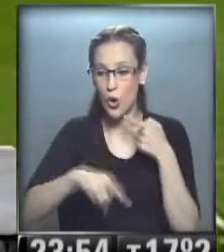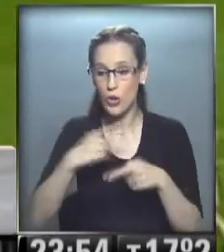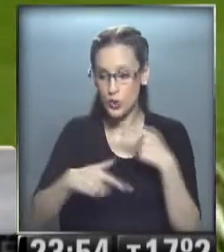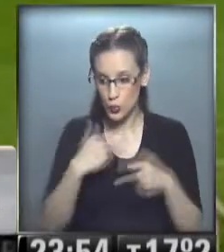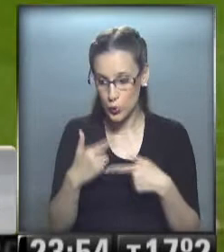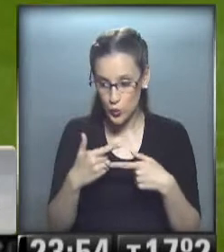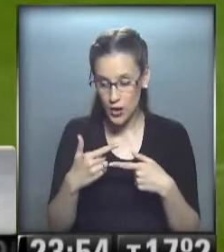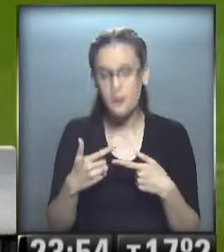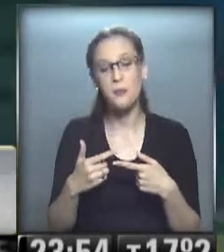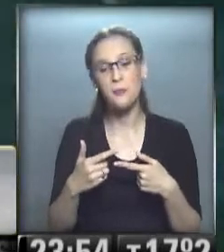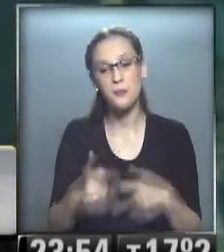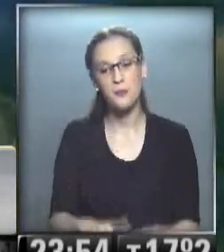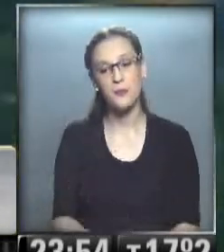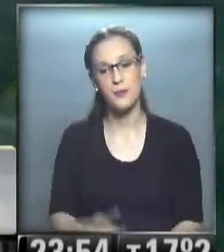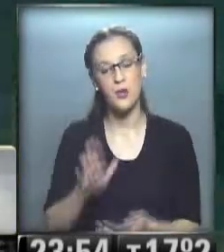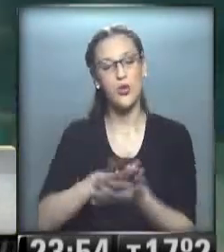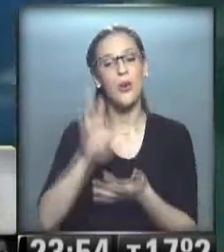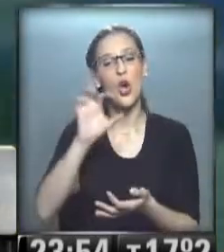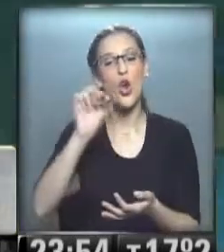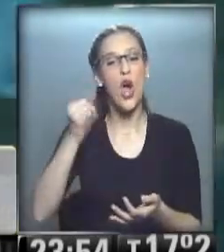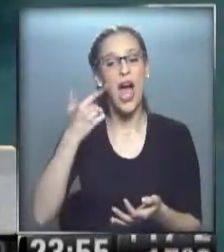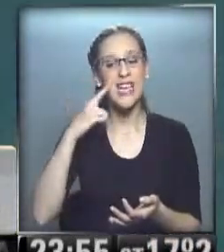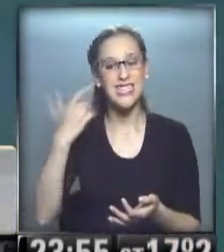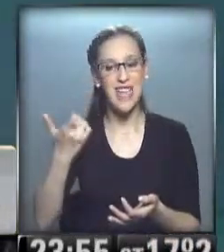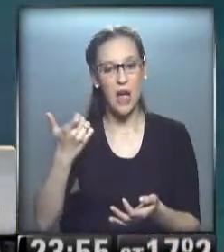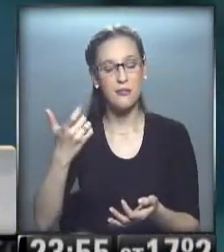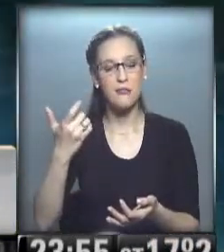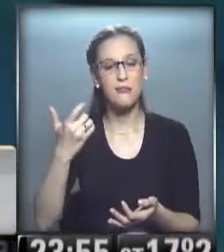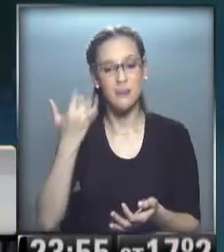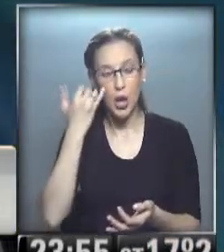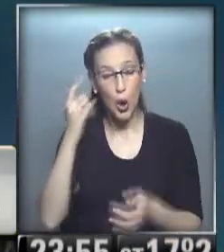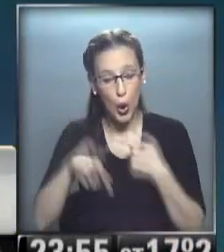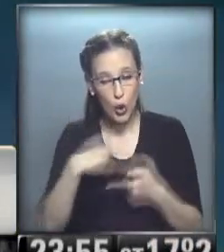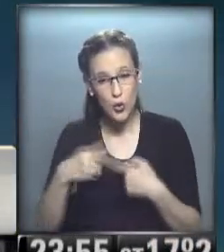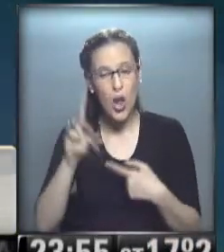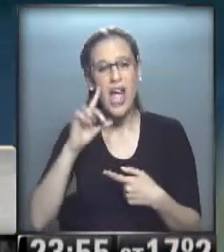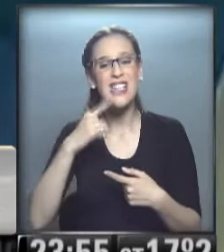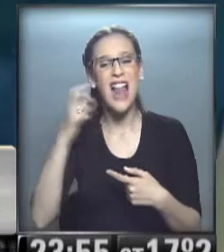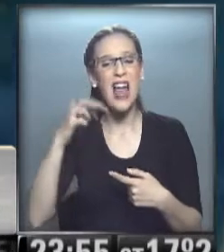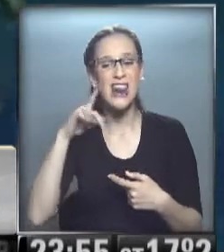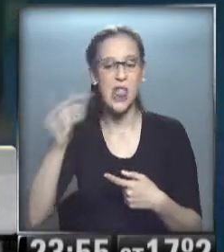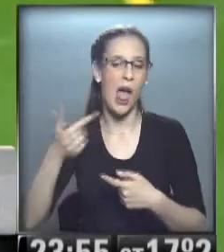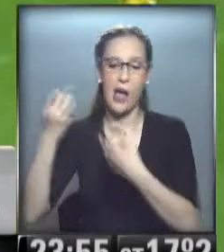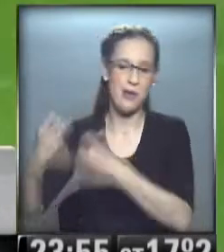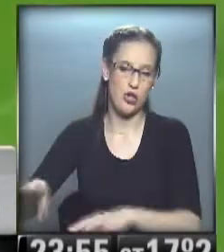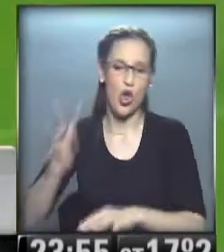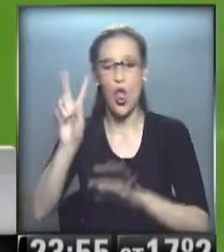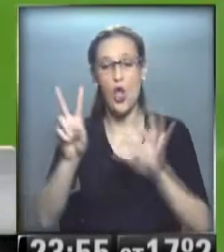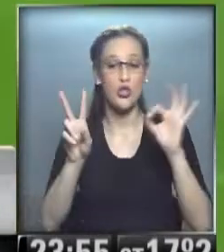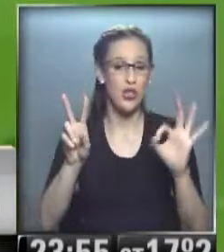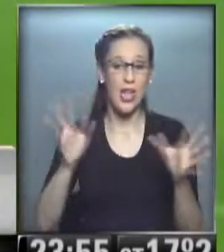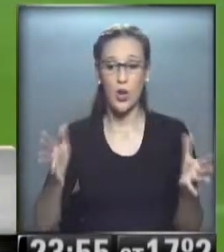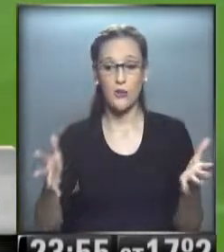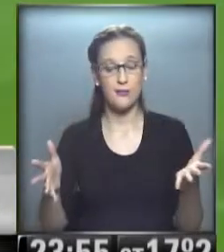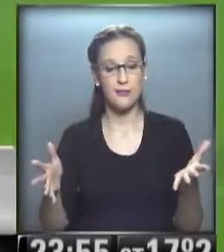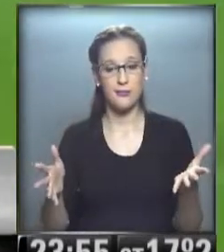caso, con Croacia, que ha pasado, que ha seguido adelante y que dejó a Islandia, un pobre equipo en el camino. 2-0 los goles.